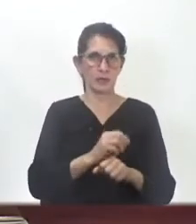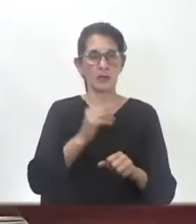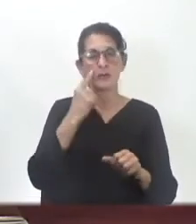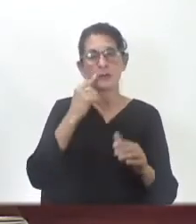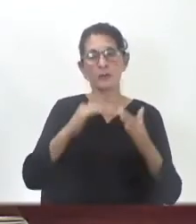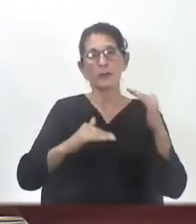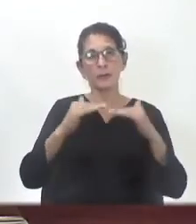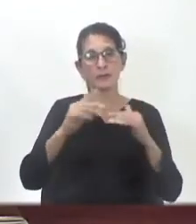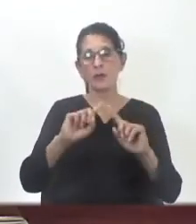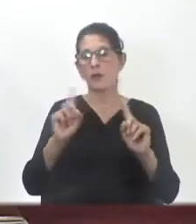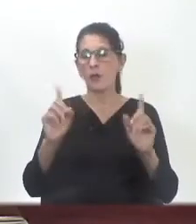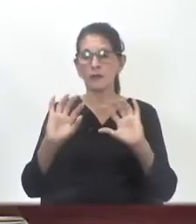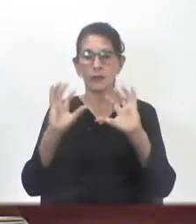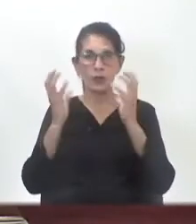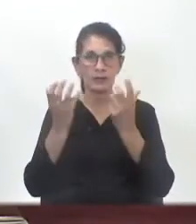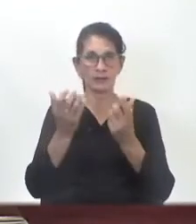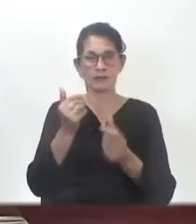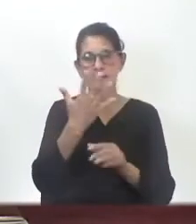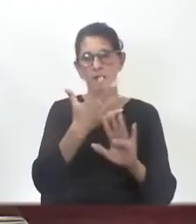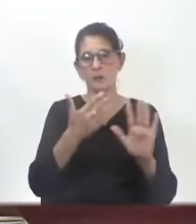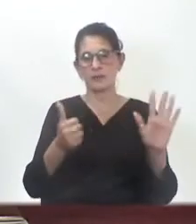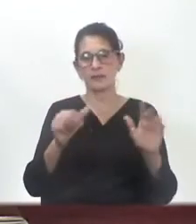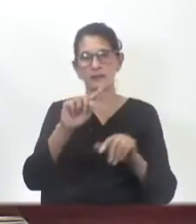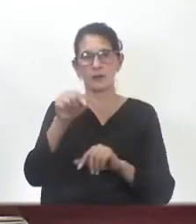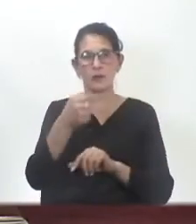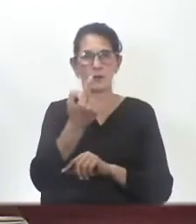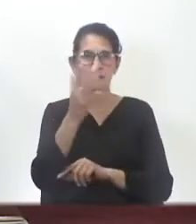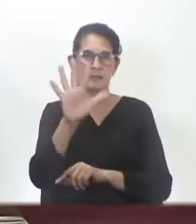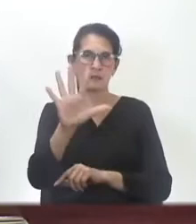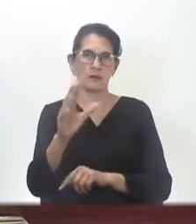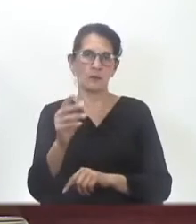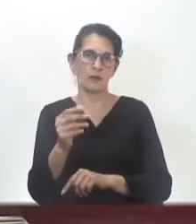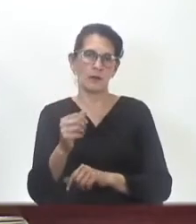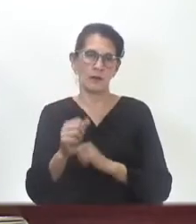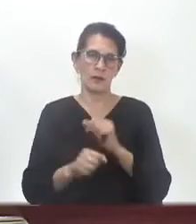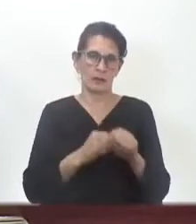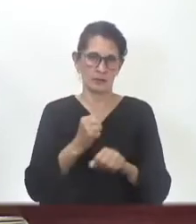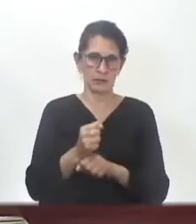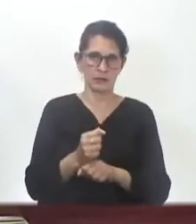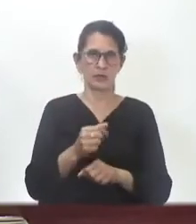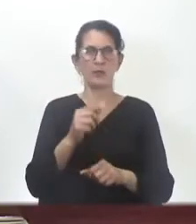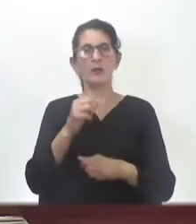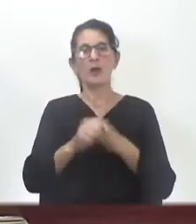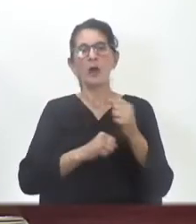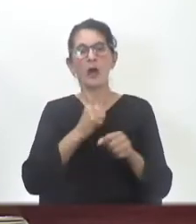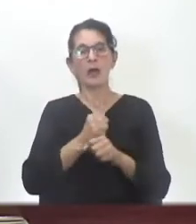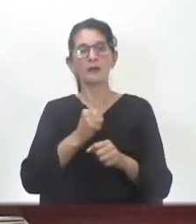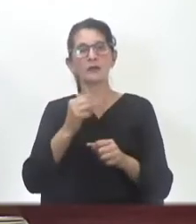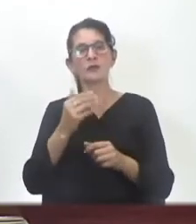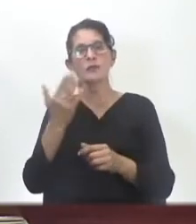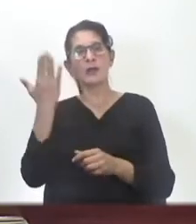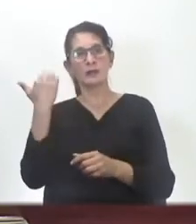muertes no violentas fue de 56,5 años. Al igual que en años anteriores, las muertes